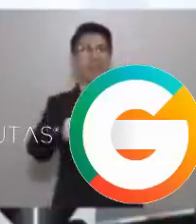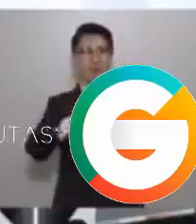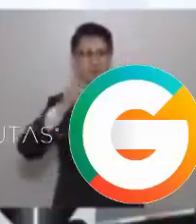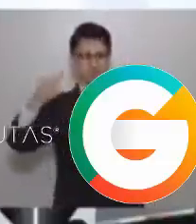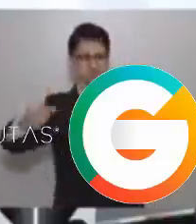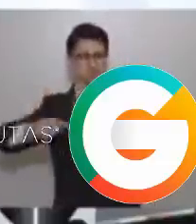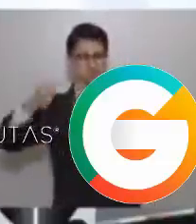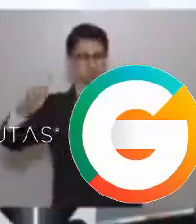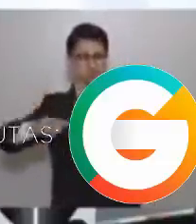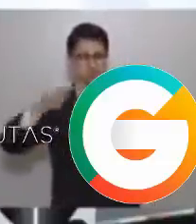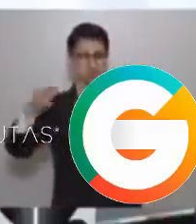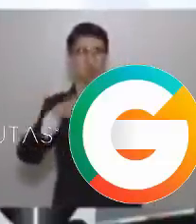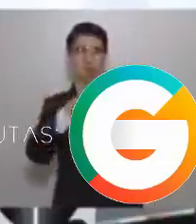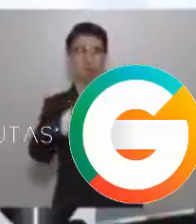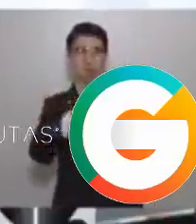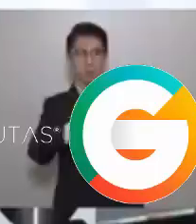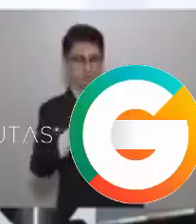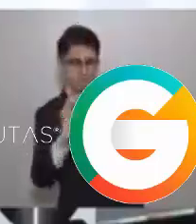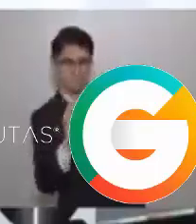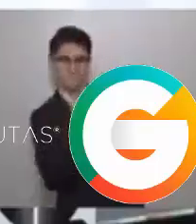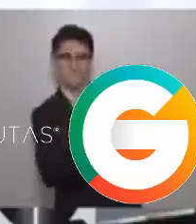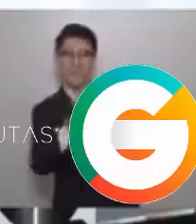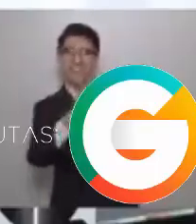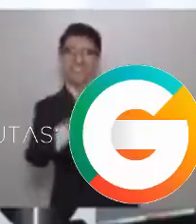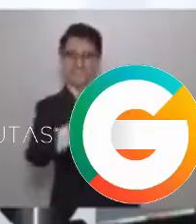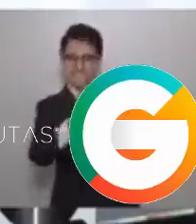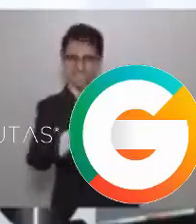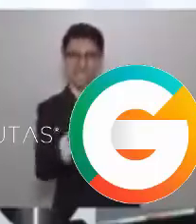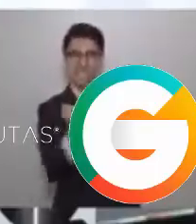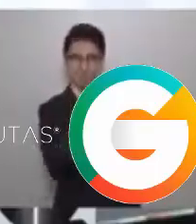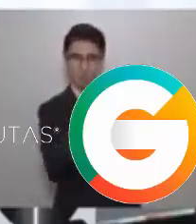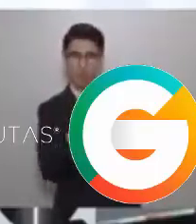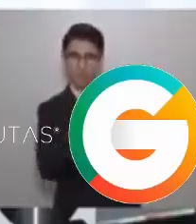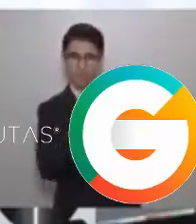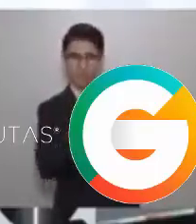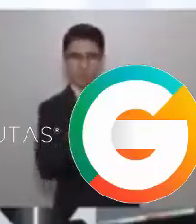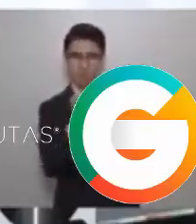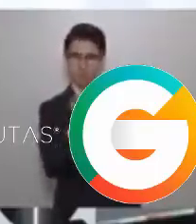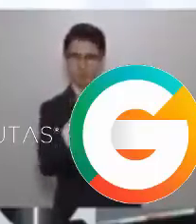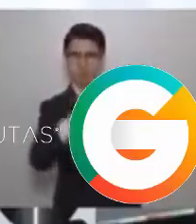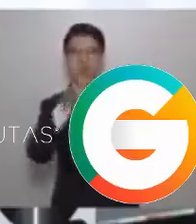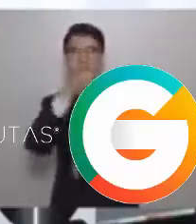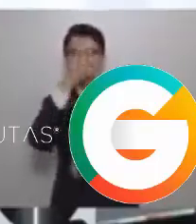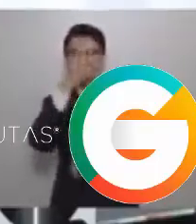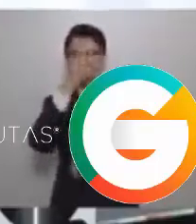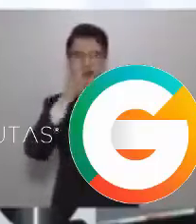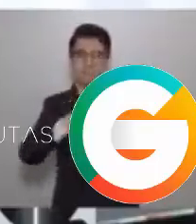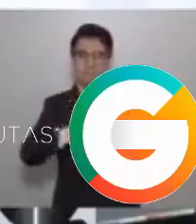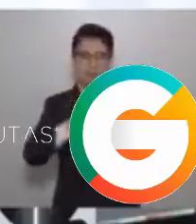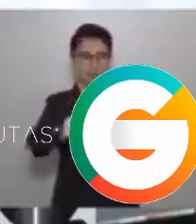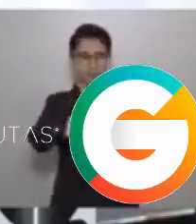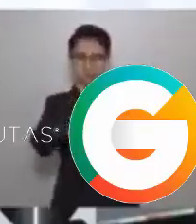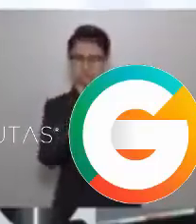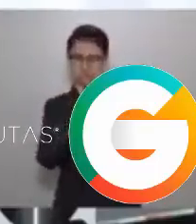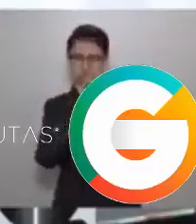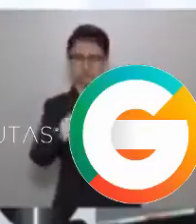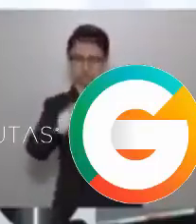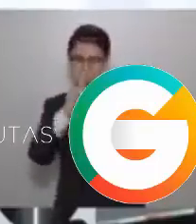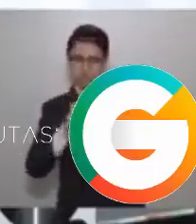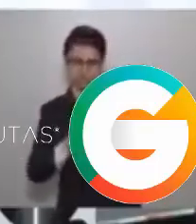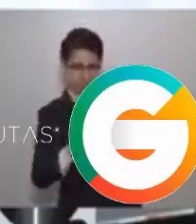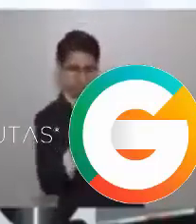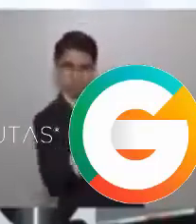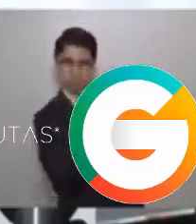trébol, por el cual entiendo se ha ventilado este apodo como el de quien en vida llevase el nombre